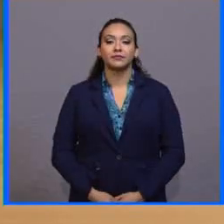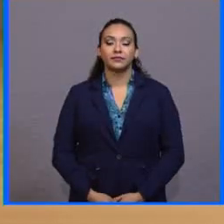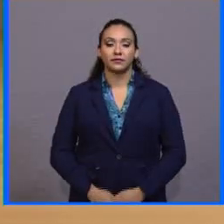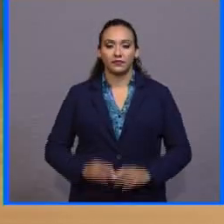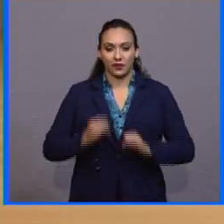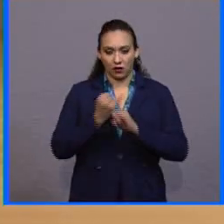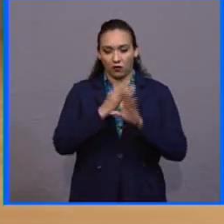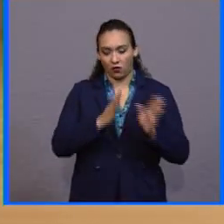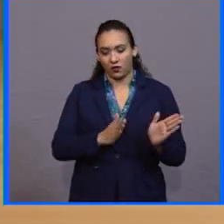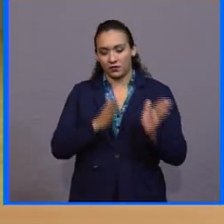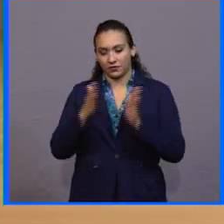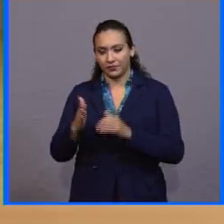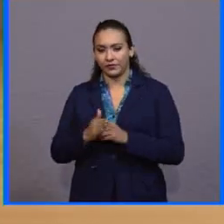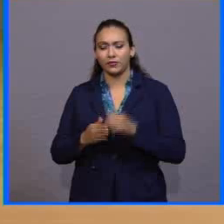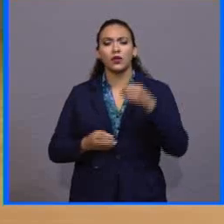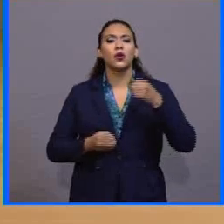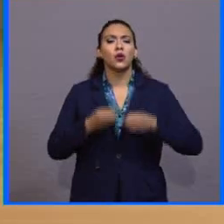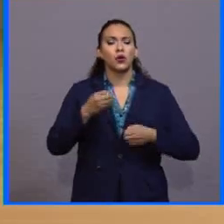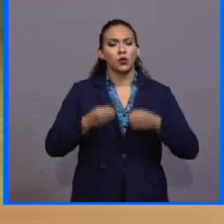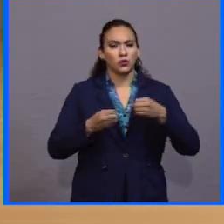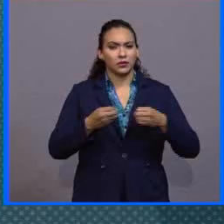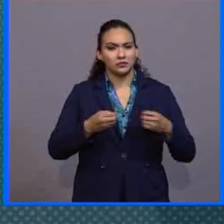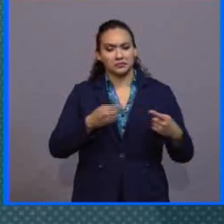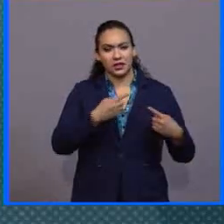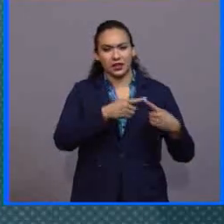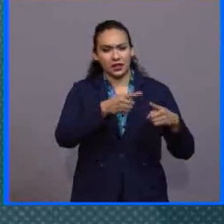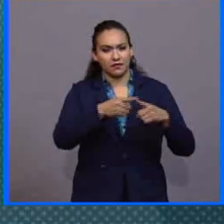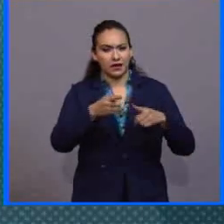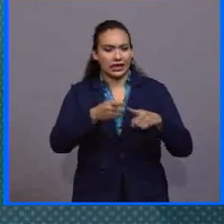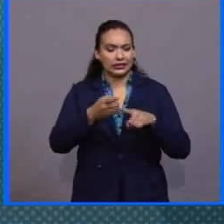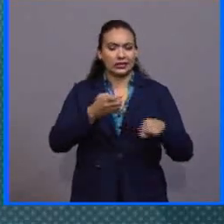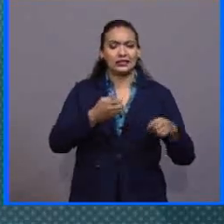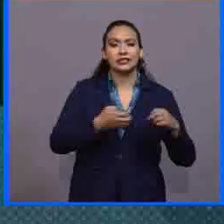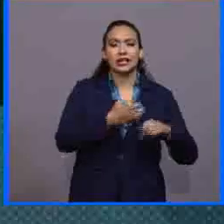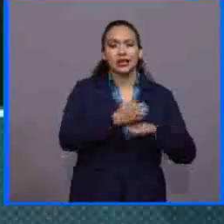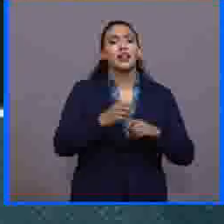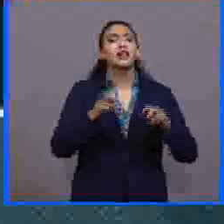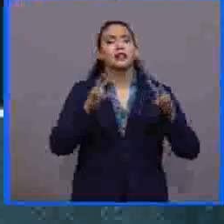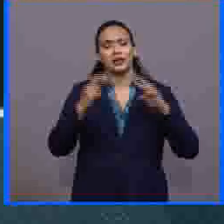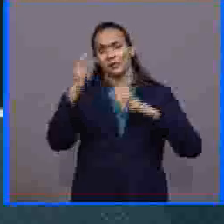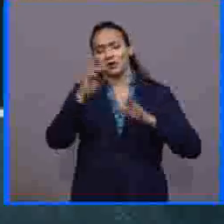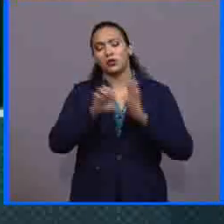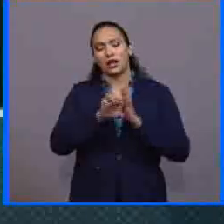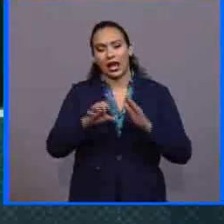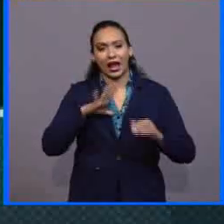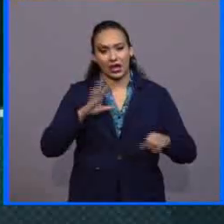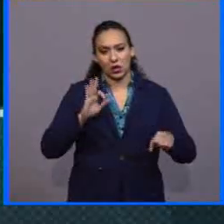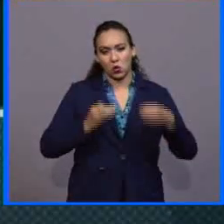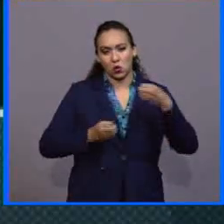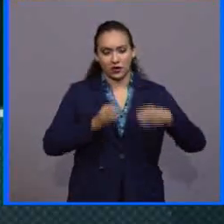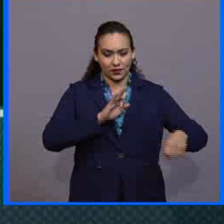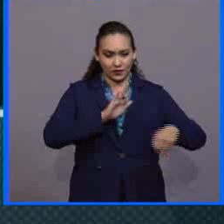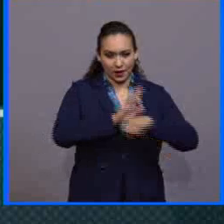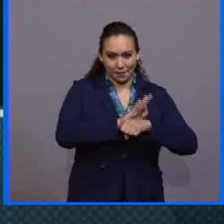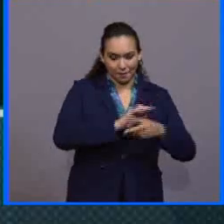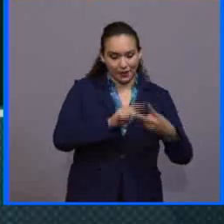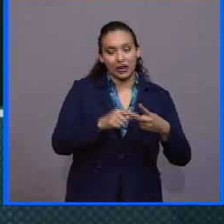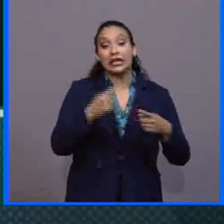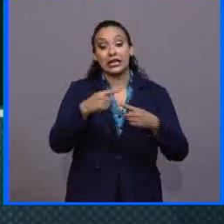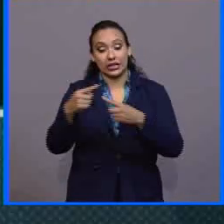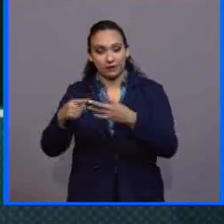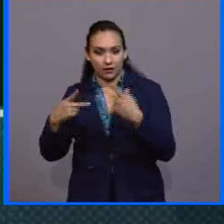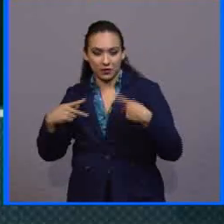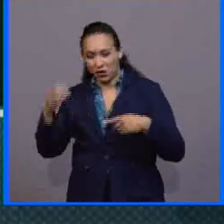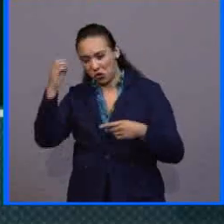En otra información, los tribunales colegiados de circuito resuelven distintos tipos de asuntos como los juicios de amparo directo y diversos medios de